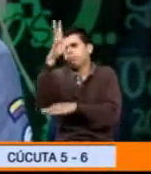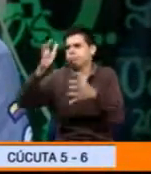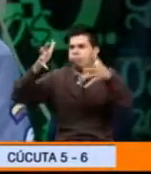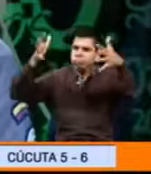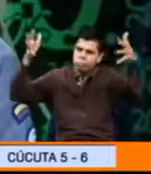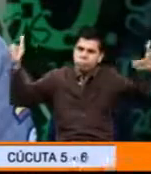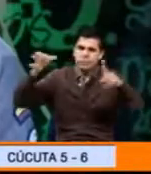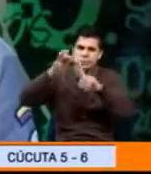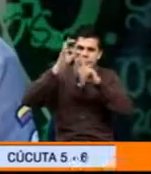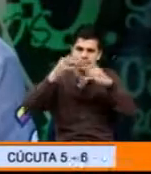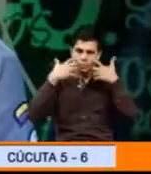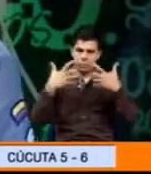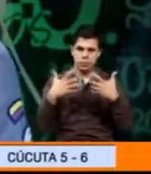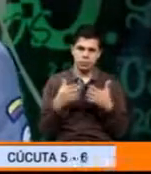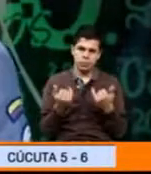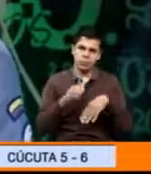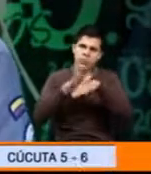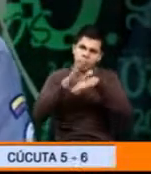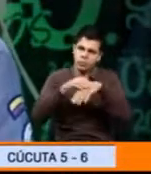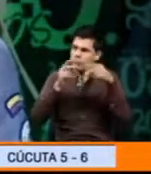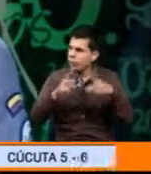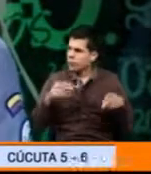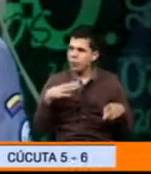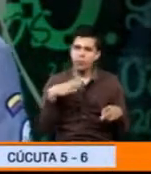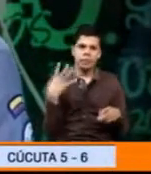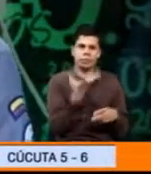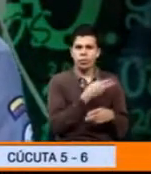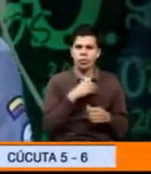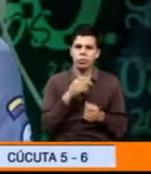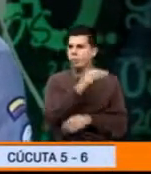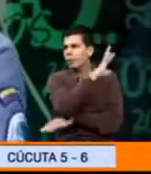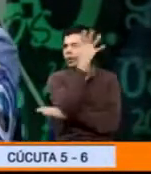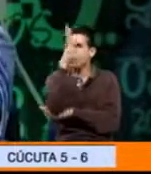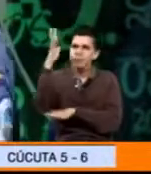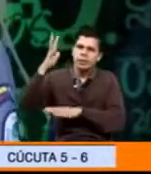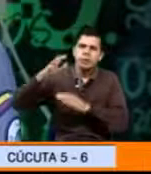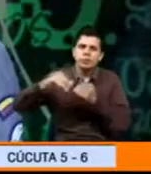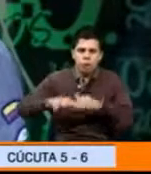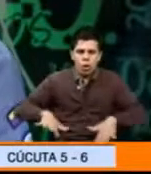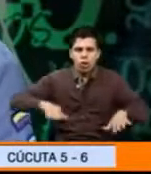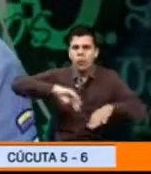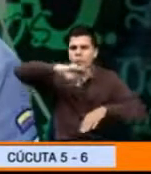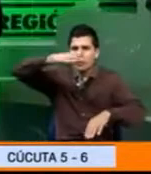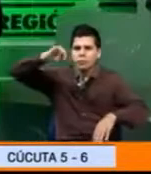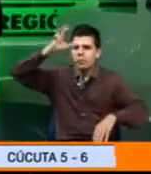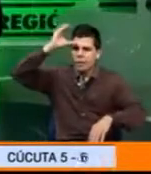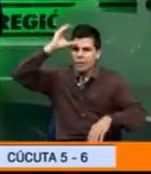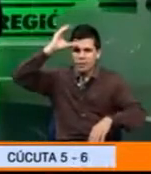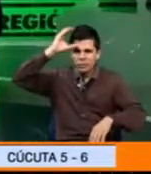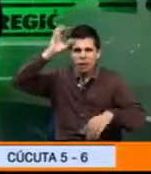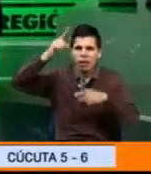Entonces yo los invito a que mejor todos los bosques de la parte alta de Bucaramanga, de los cerros nororientales, los conservemos